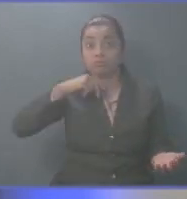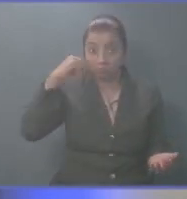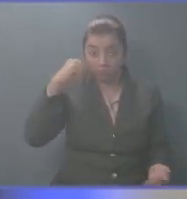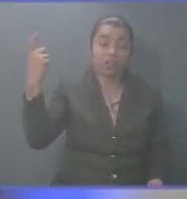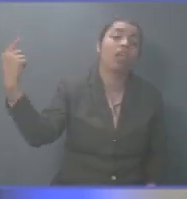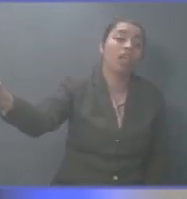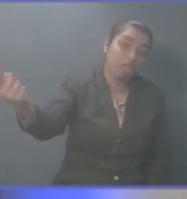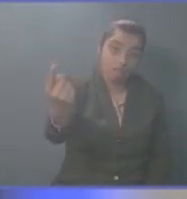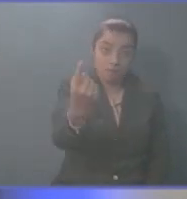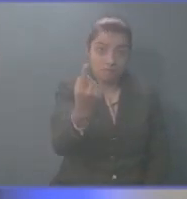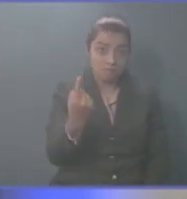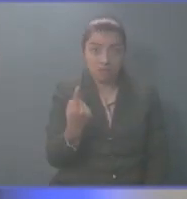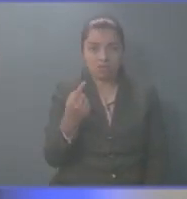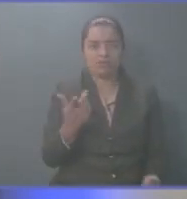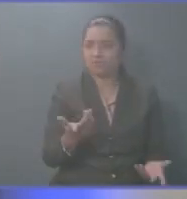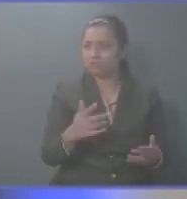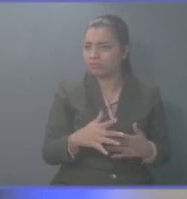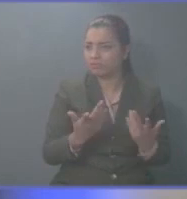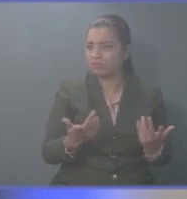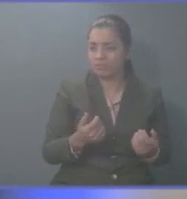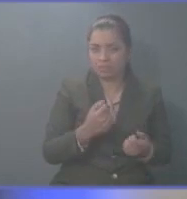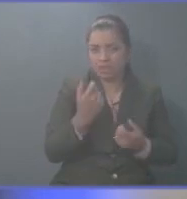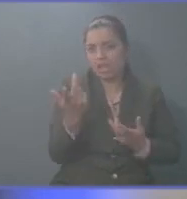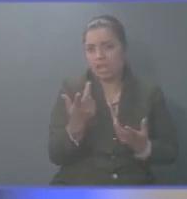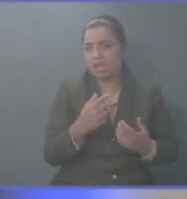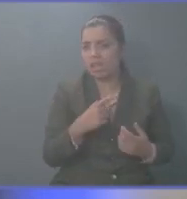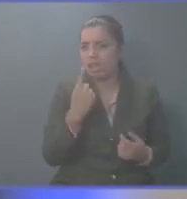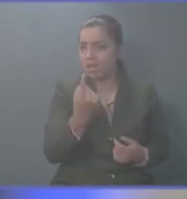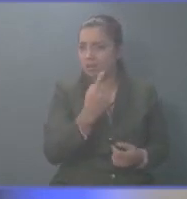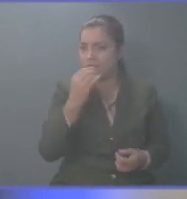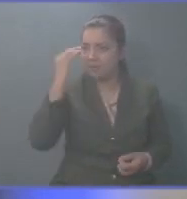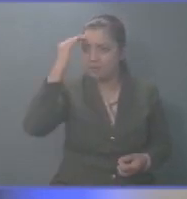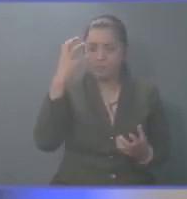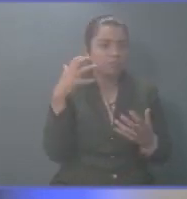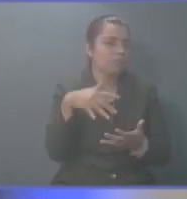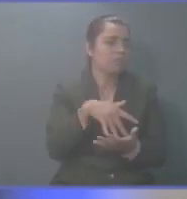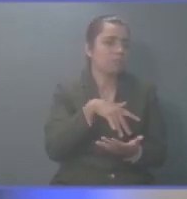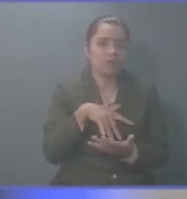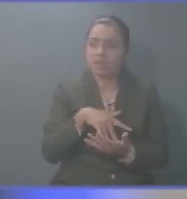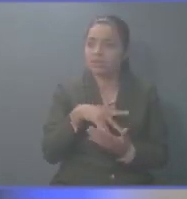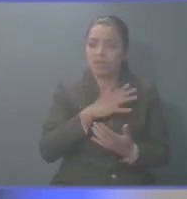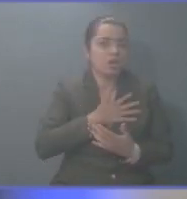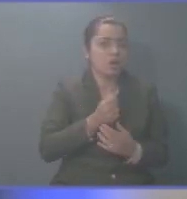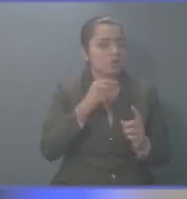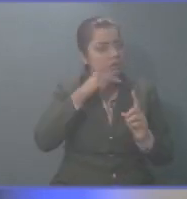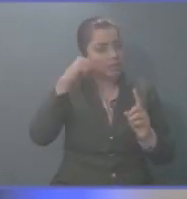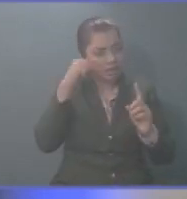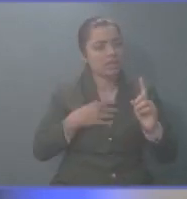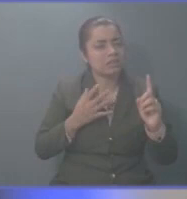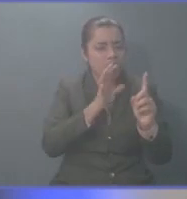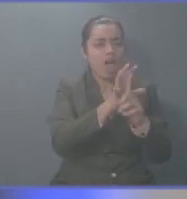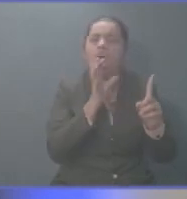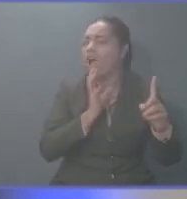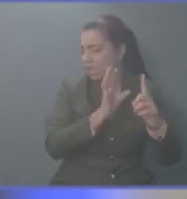un hincapié en algo. Amor no quita conocimiento. ¿Y qué quiero decir con esto? Que hay mucha población simpatizante del presidente de la República